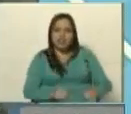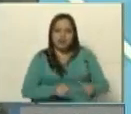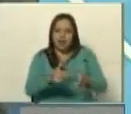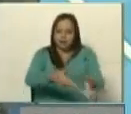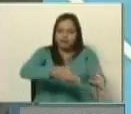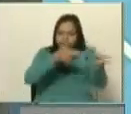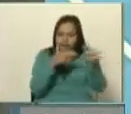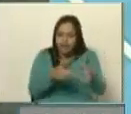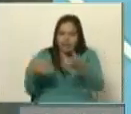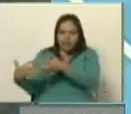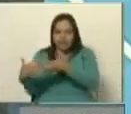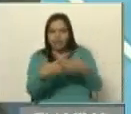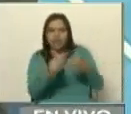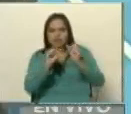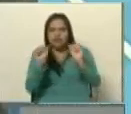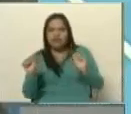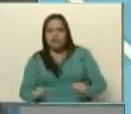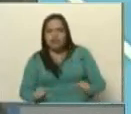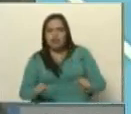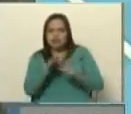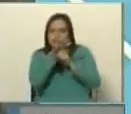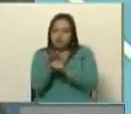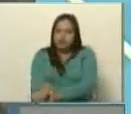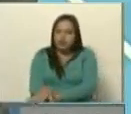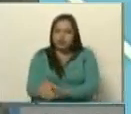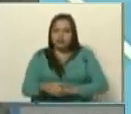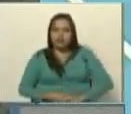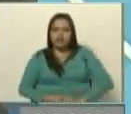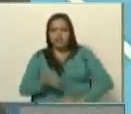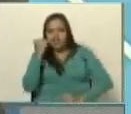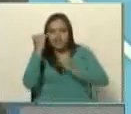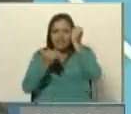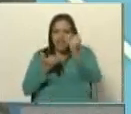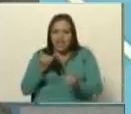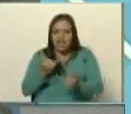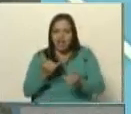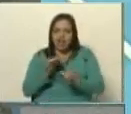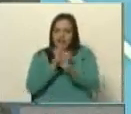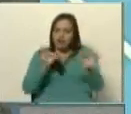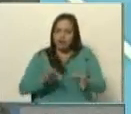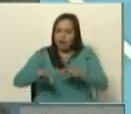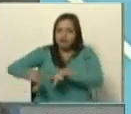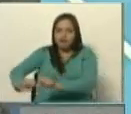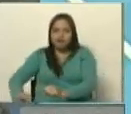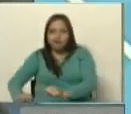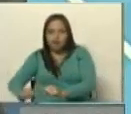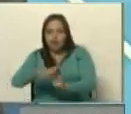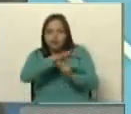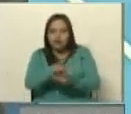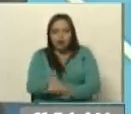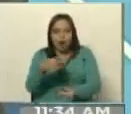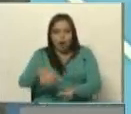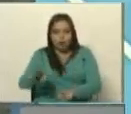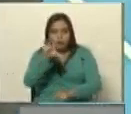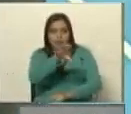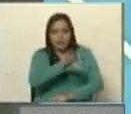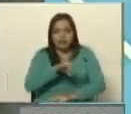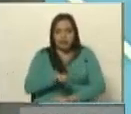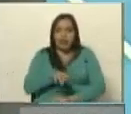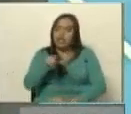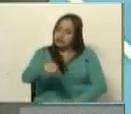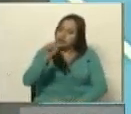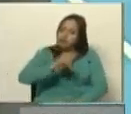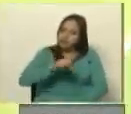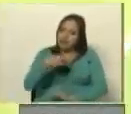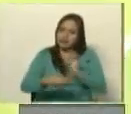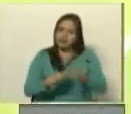bélico, un sistema de imposición de ideas y de modelos sobre los demás países. ¿A eso que van los impuestos?